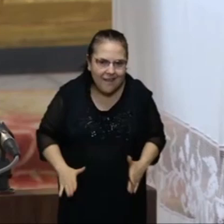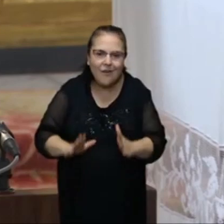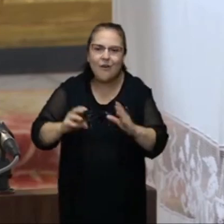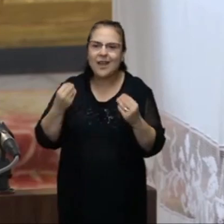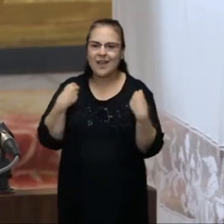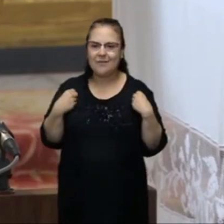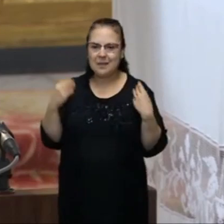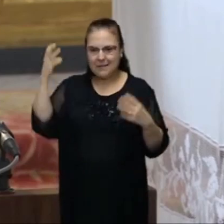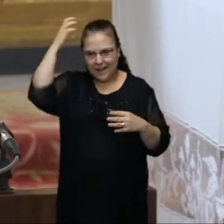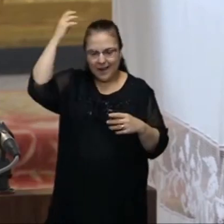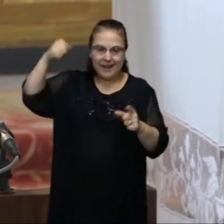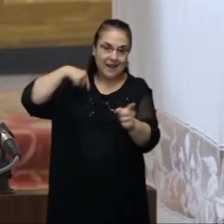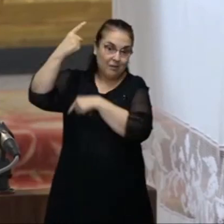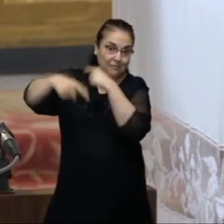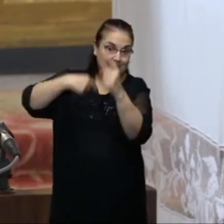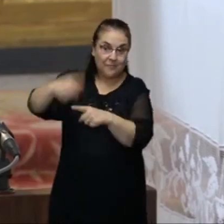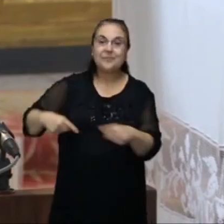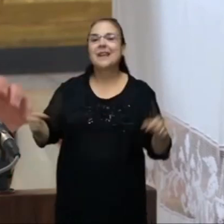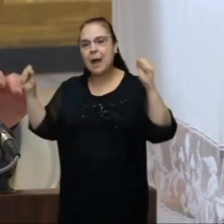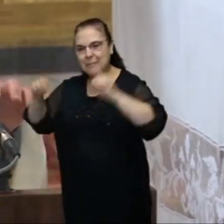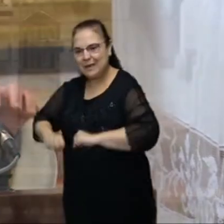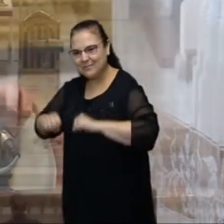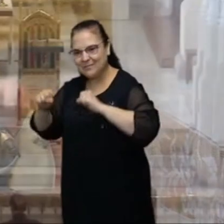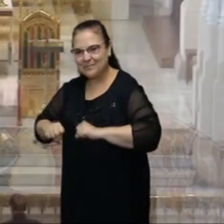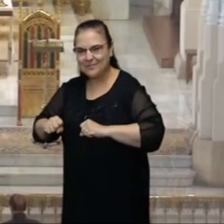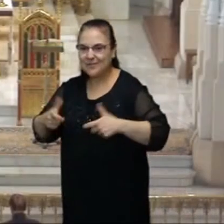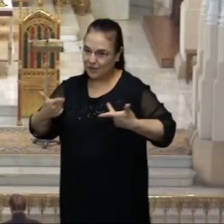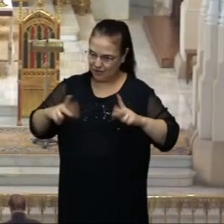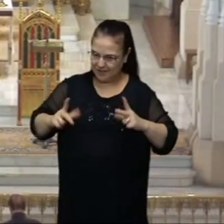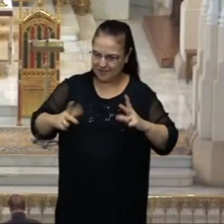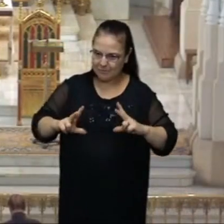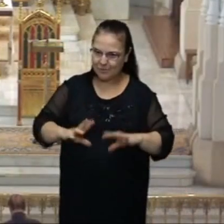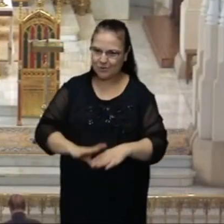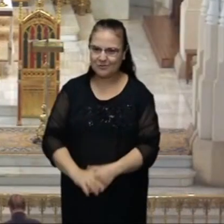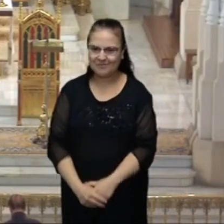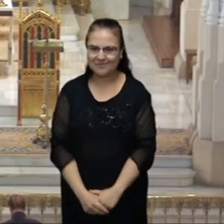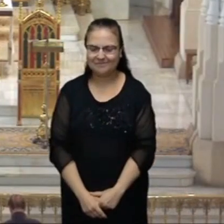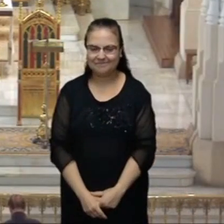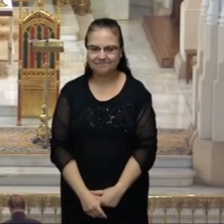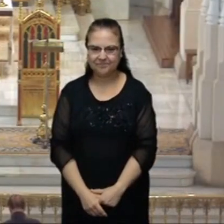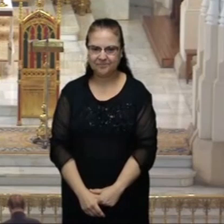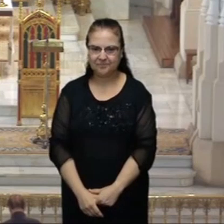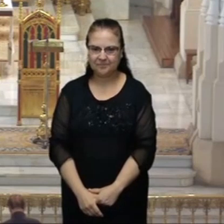y reina por los siglos de los siglos. Nos sentamos.